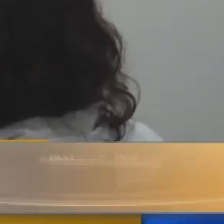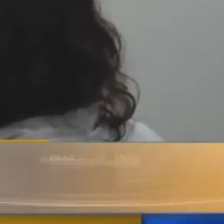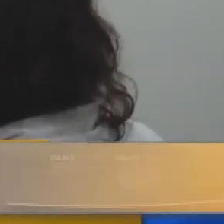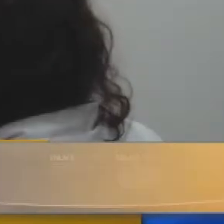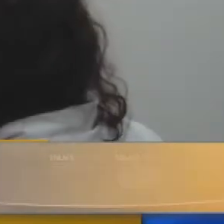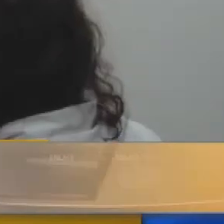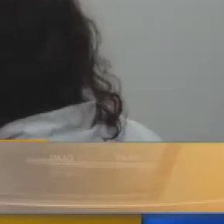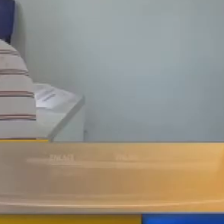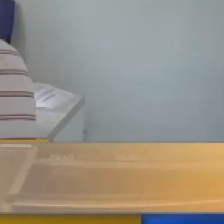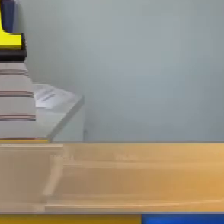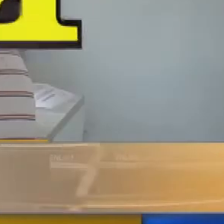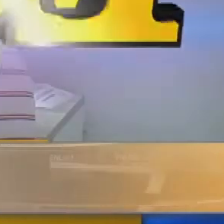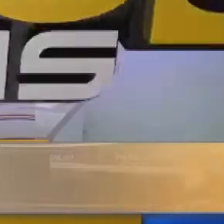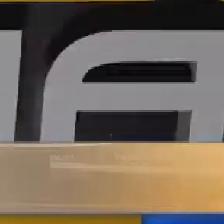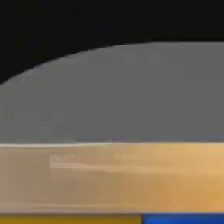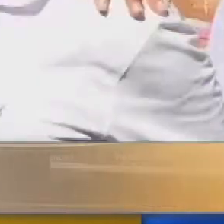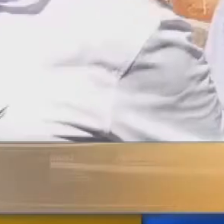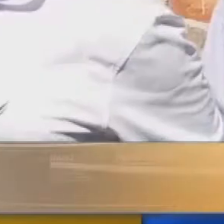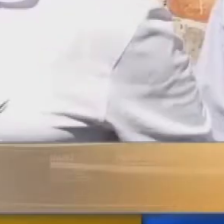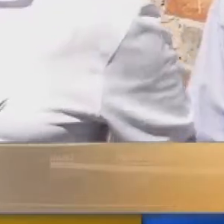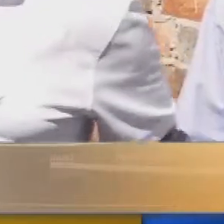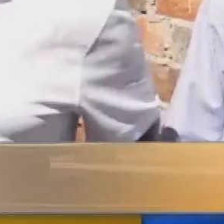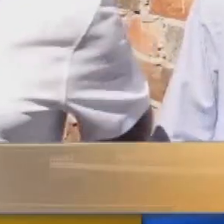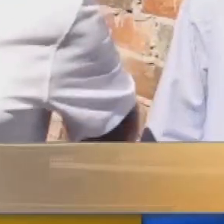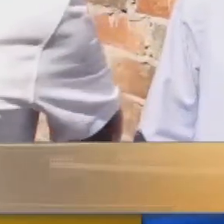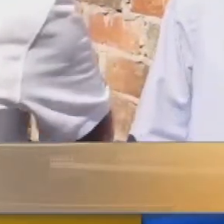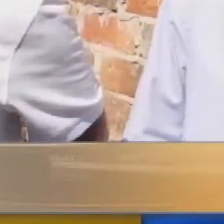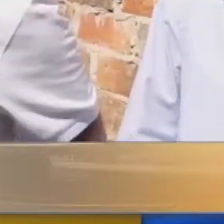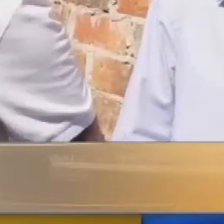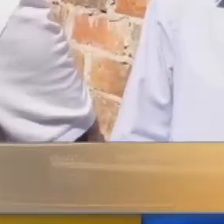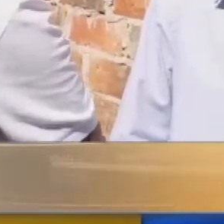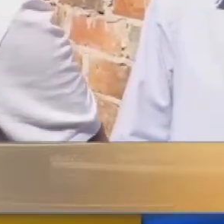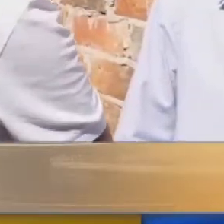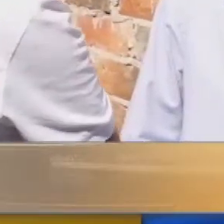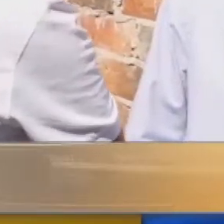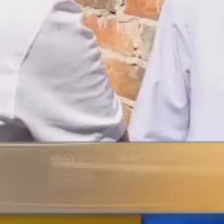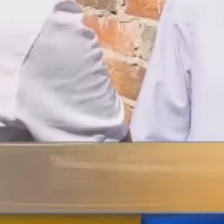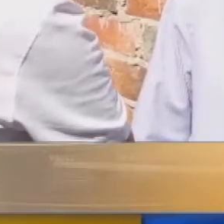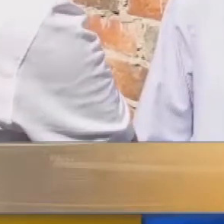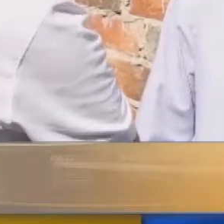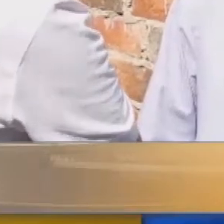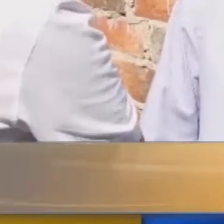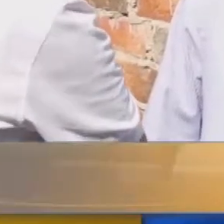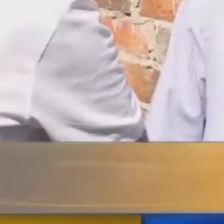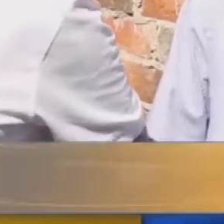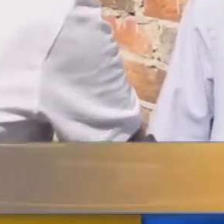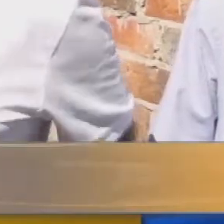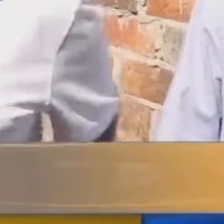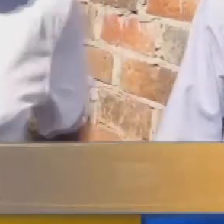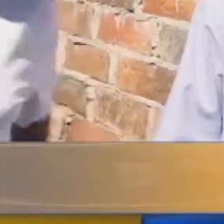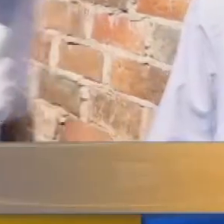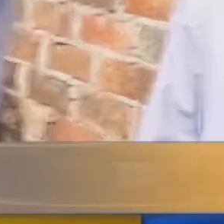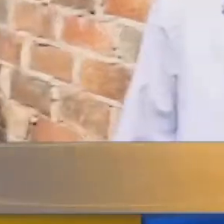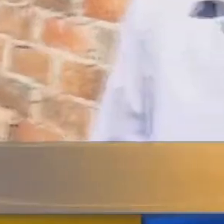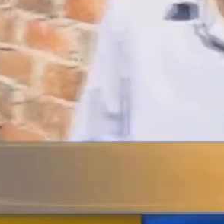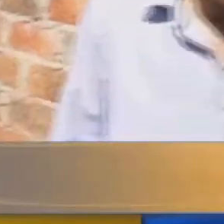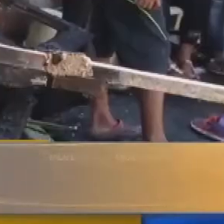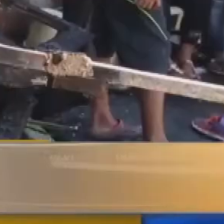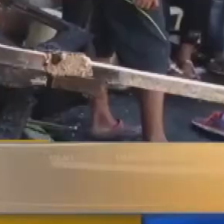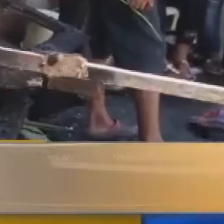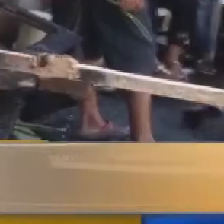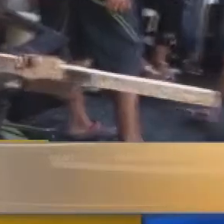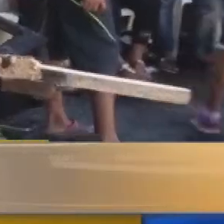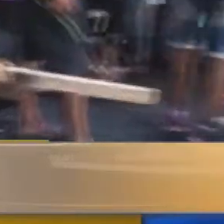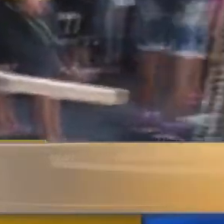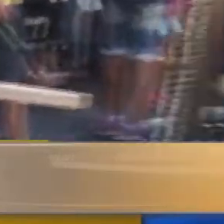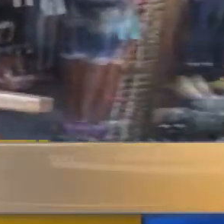evento? En instantes les contaremos. Para que tengan 2.000 ladrillos, para que empiecen a arrancar una vez a pegar. Sí. Y unos 10 bultos de cemento.